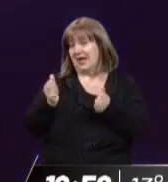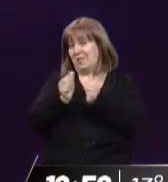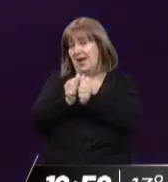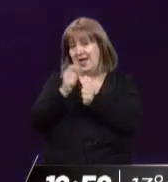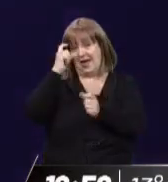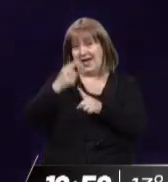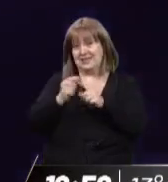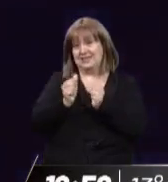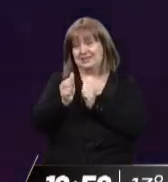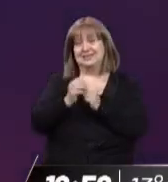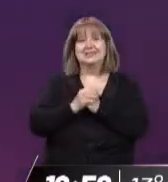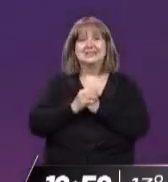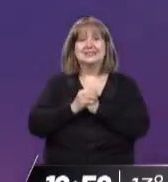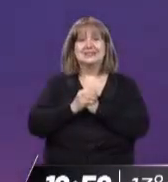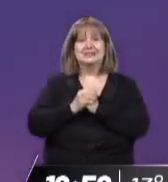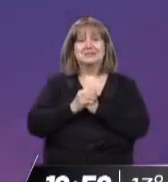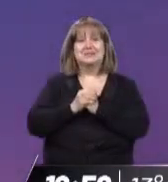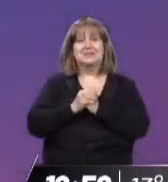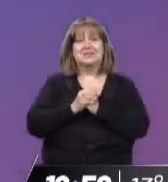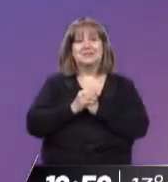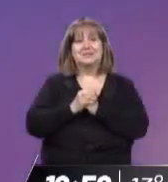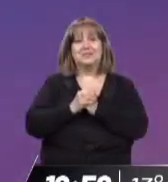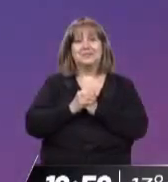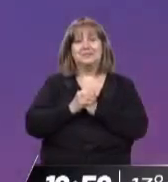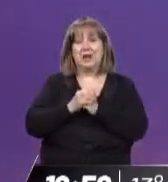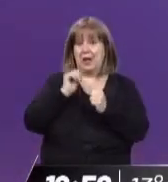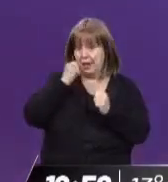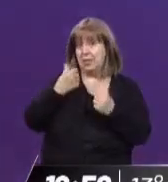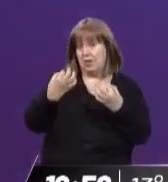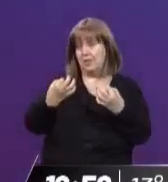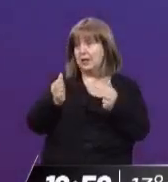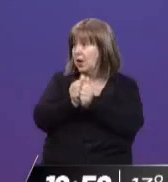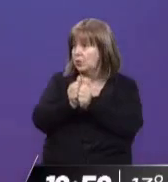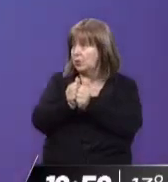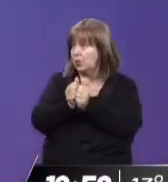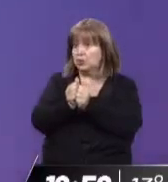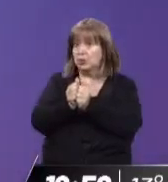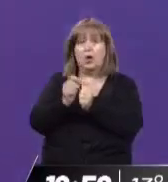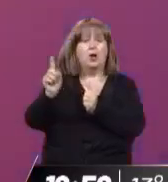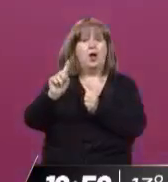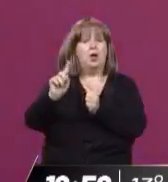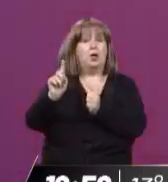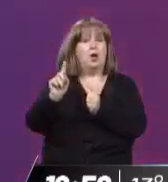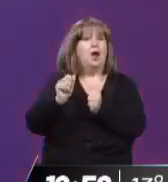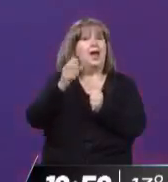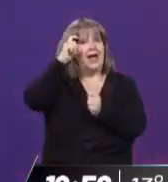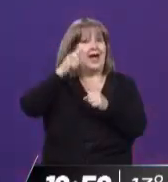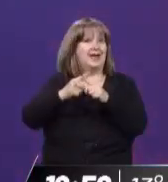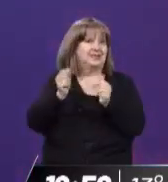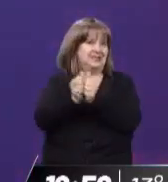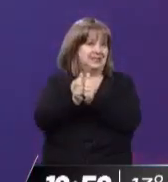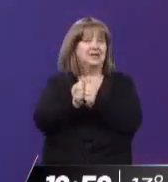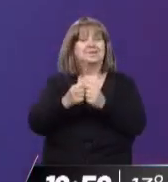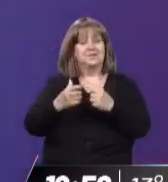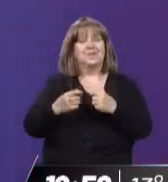Mirá qué bueno. Imagínate qué emoción. Y aparte es un lindo tema eso. Bueno, tuvieron una buena relación o están juntos. No, no, no. Tienen un hijo en común incluso, pero ya no están